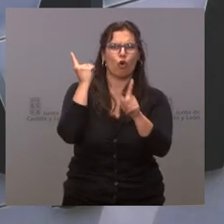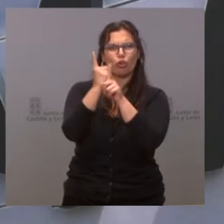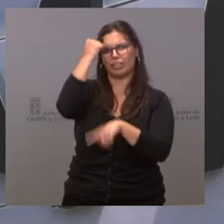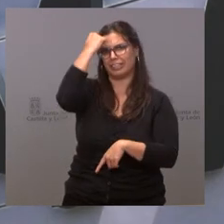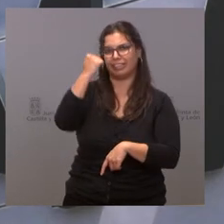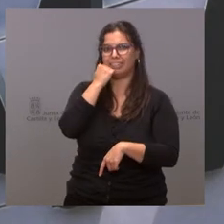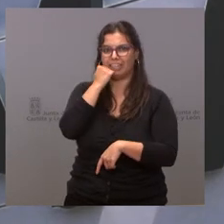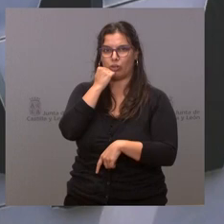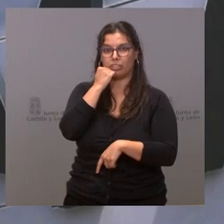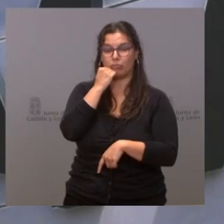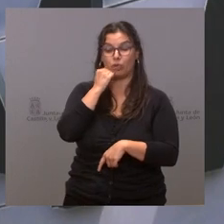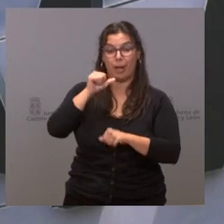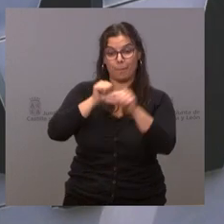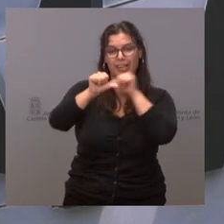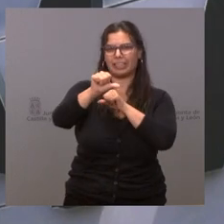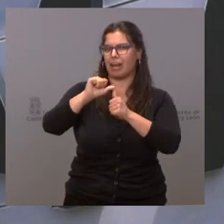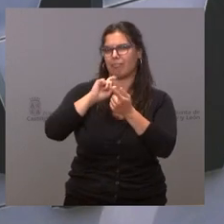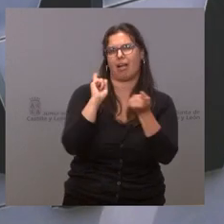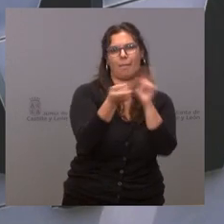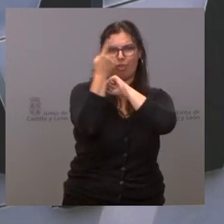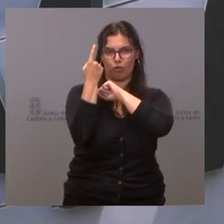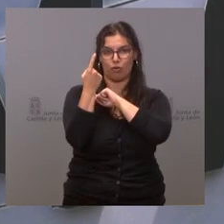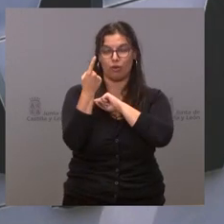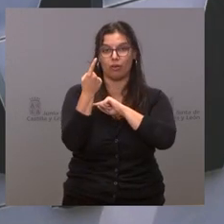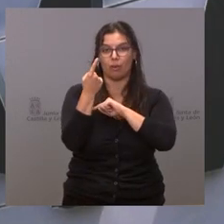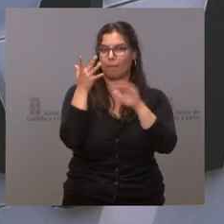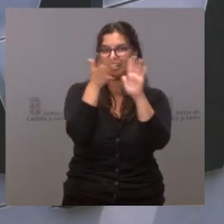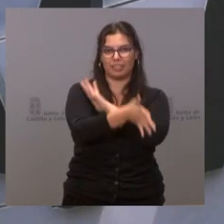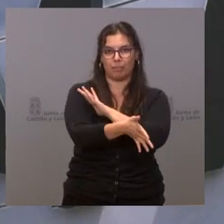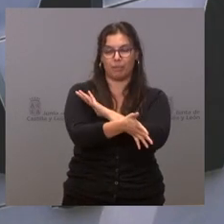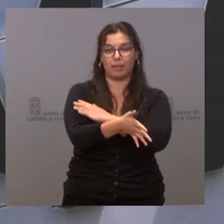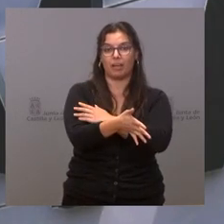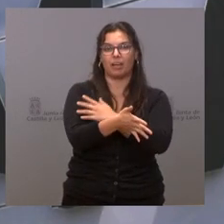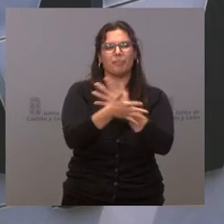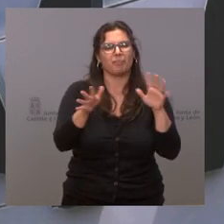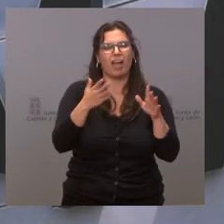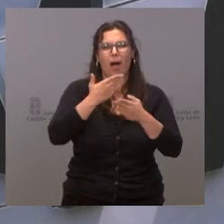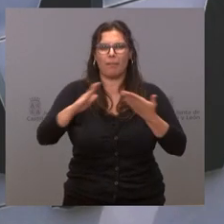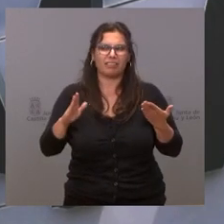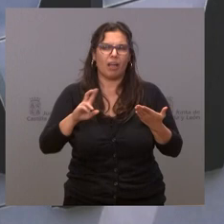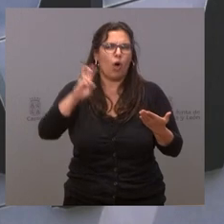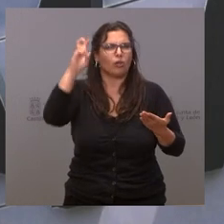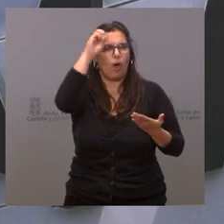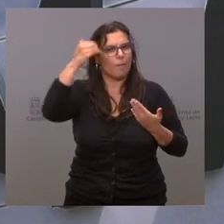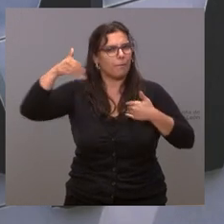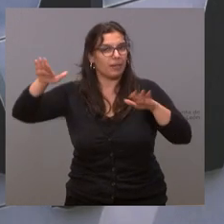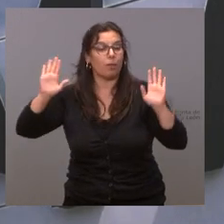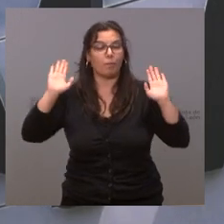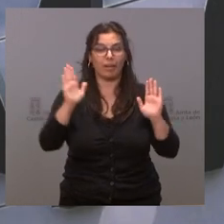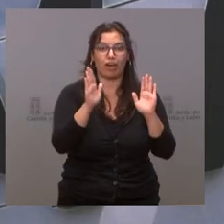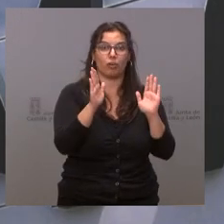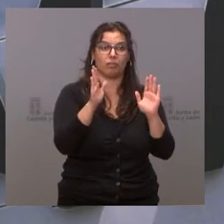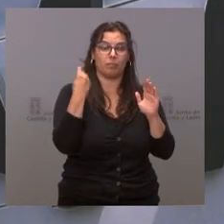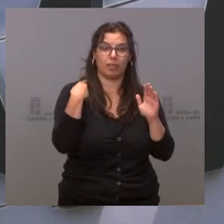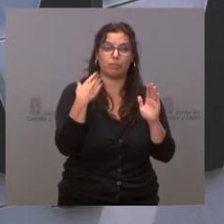algo cambiará para siempre y yo puedo decir que más allá de cualquier otra consideración en los libros de texto de